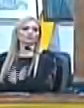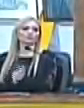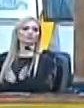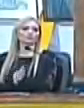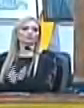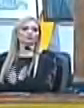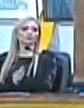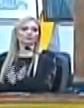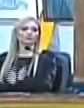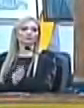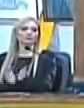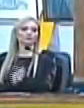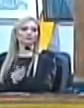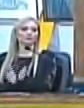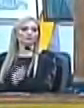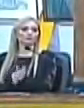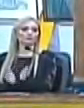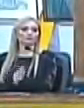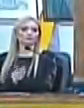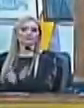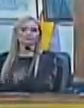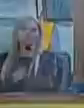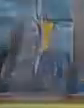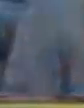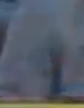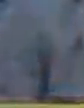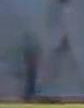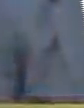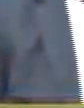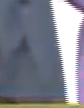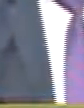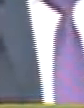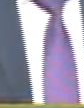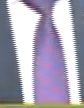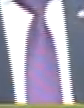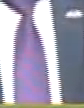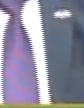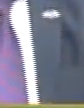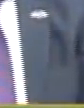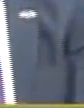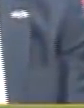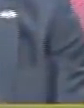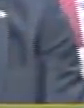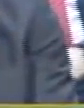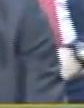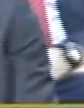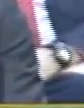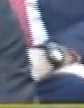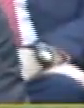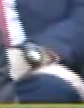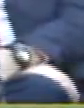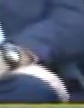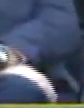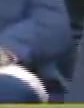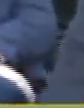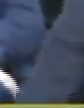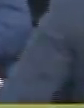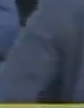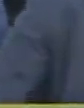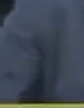presidente del parlamento nacional doctor jorge rodríguez gómez acompañado como ya lo decíamos de los representantes de los poderes públicos